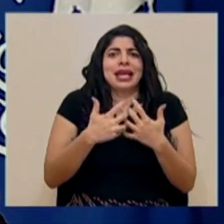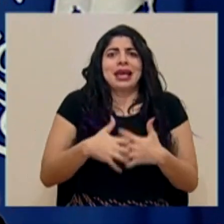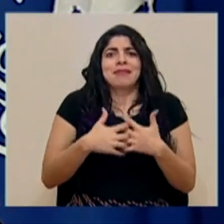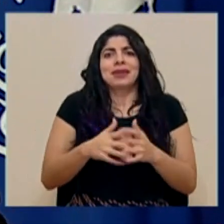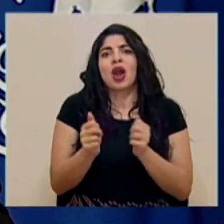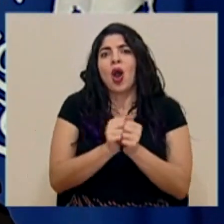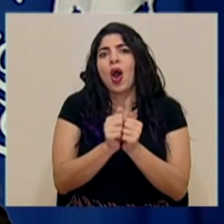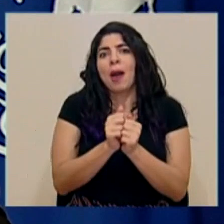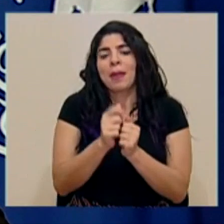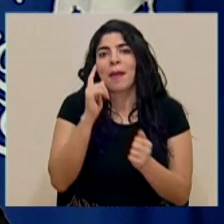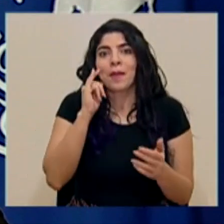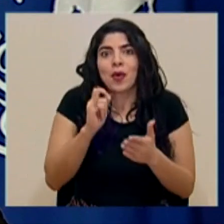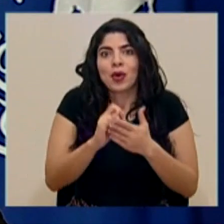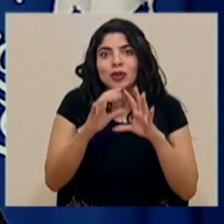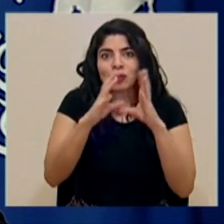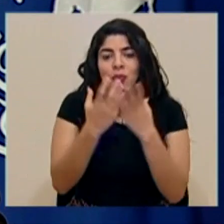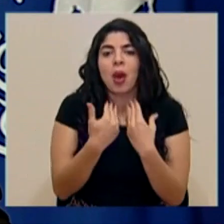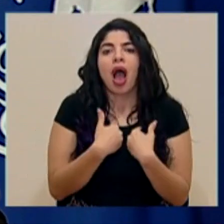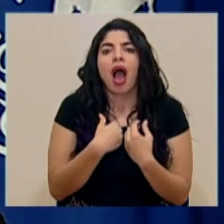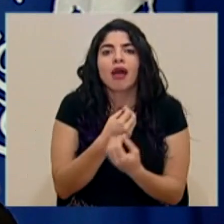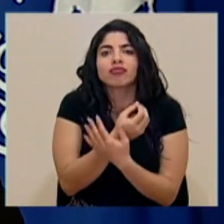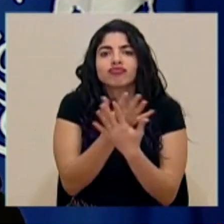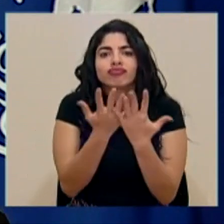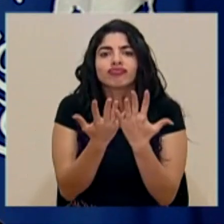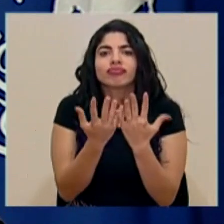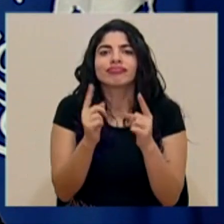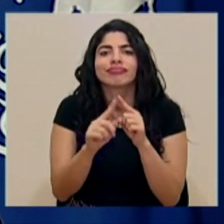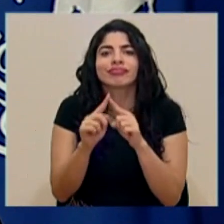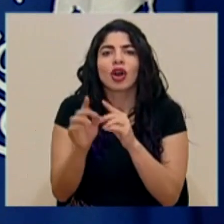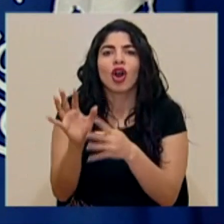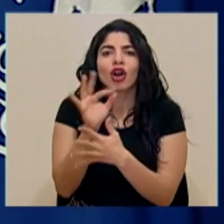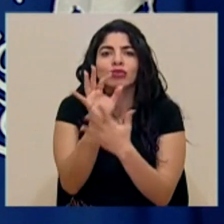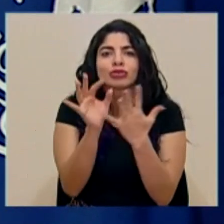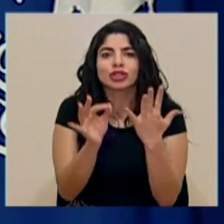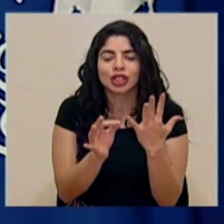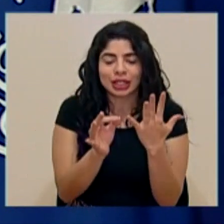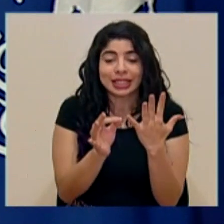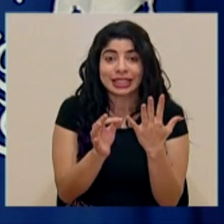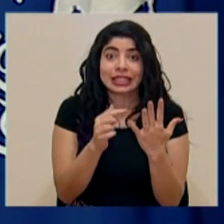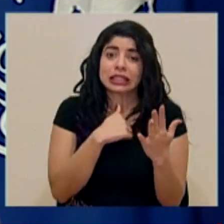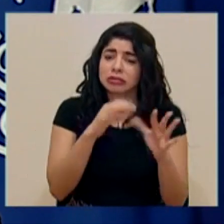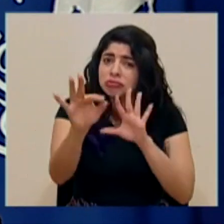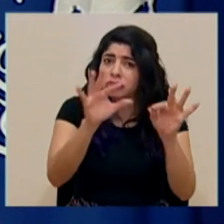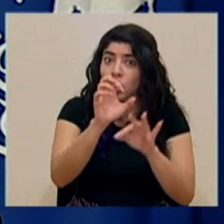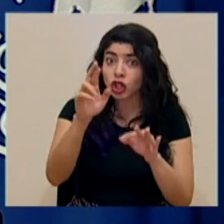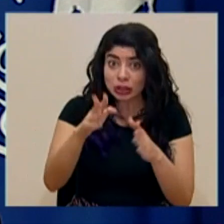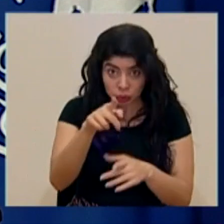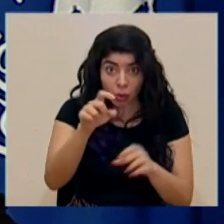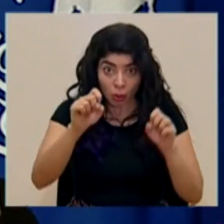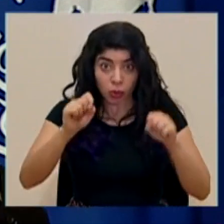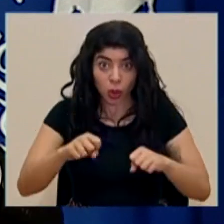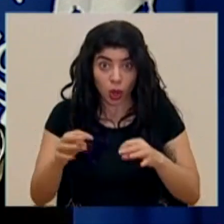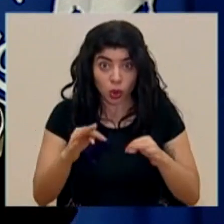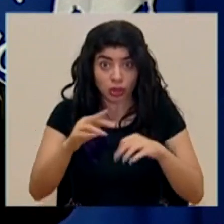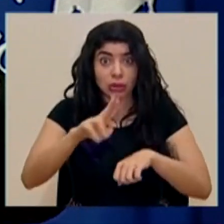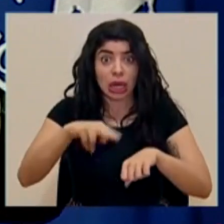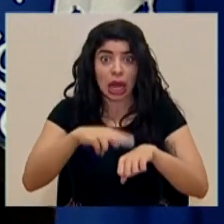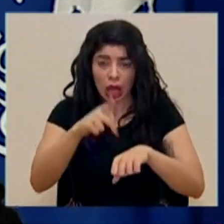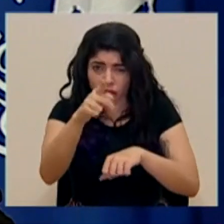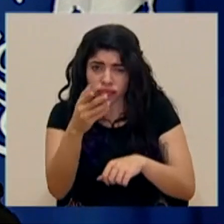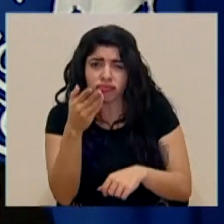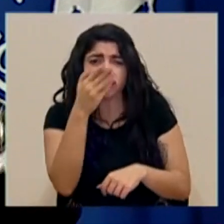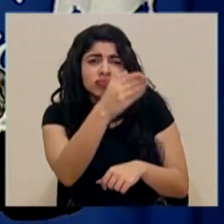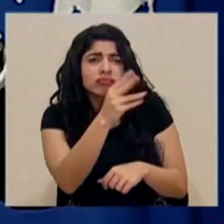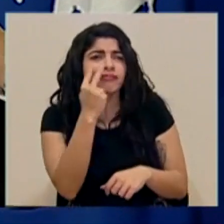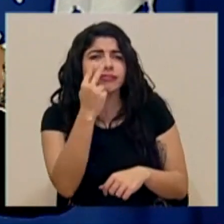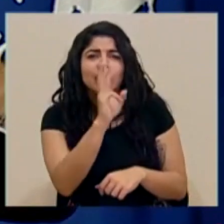industria muy competitiva a nivel global. Entonces yo sí invitaría a los costarricenses que tengan capacidad de hacer turismo nacional a que vean mucho